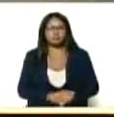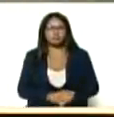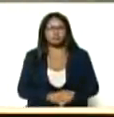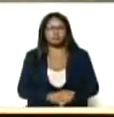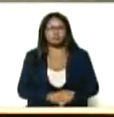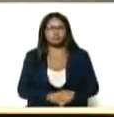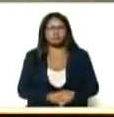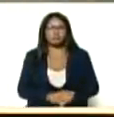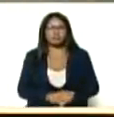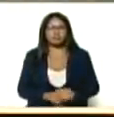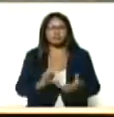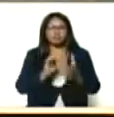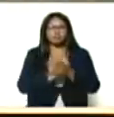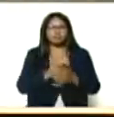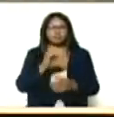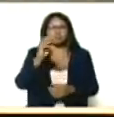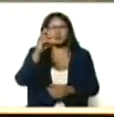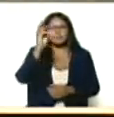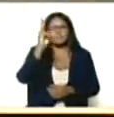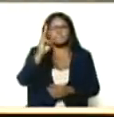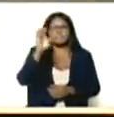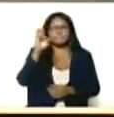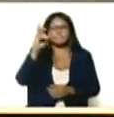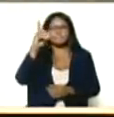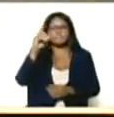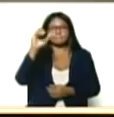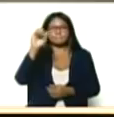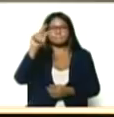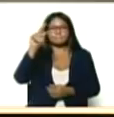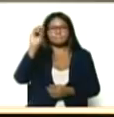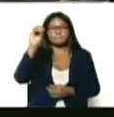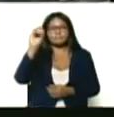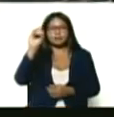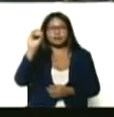Compañero Pedro Carreño, vicepresidente de Disciplina.